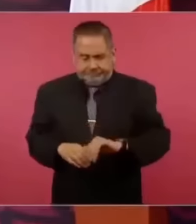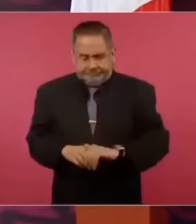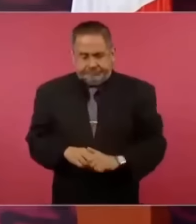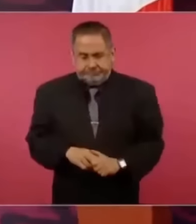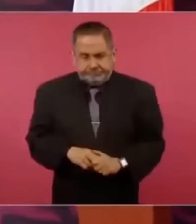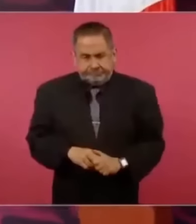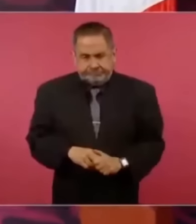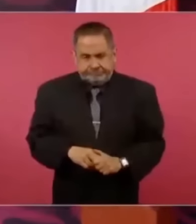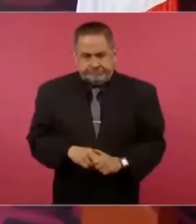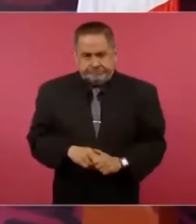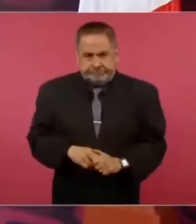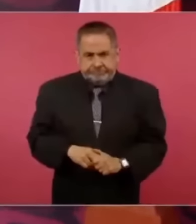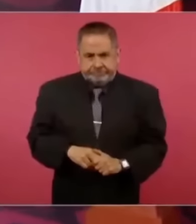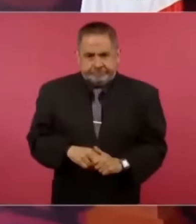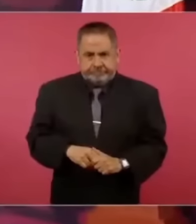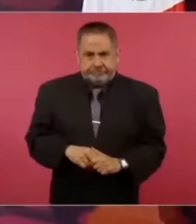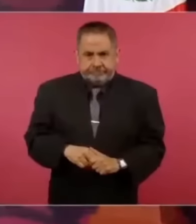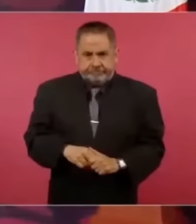en que